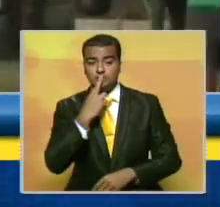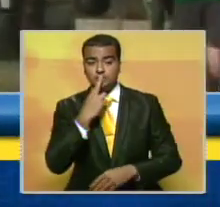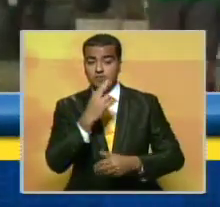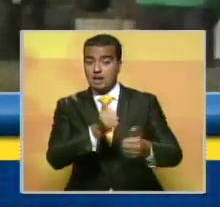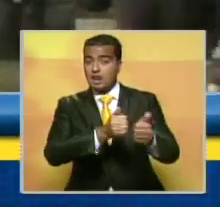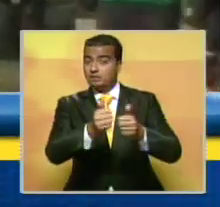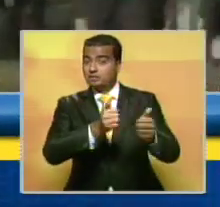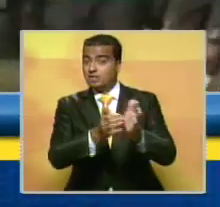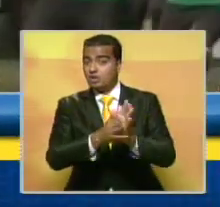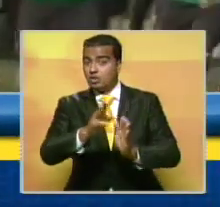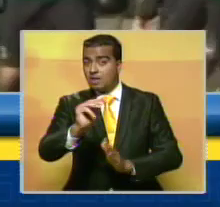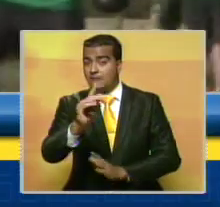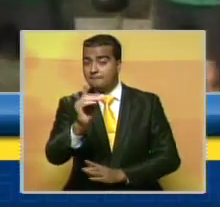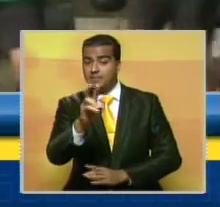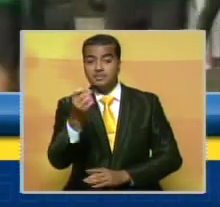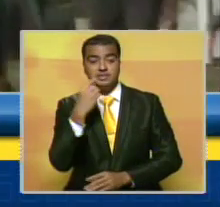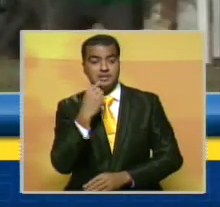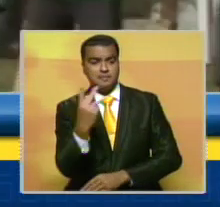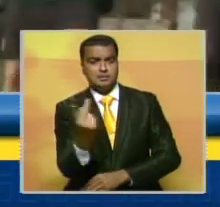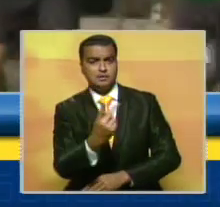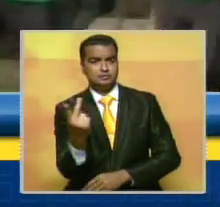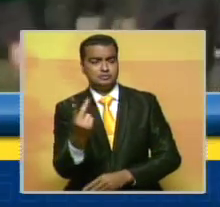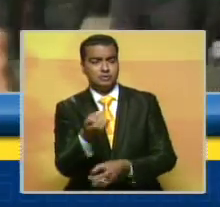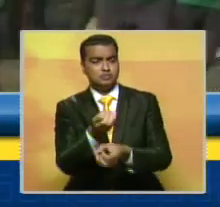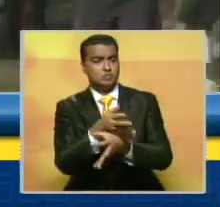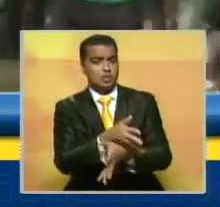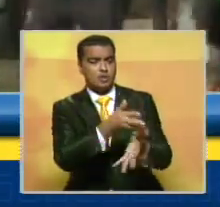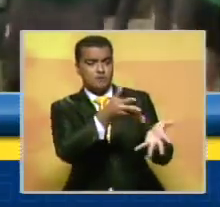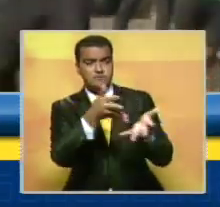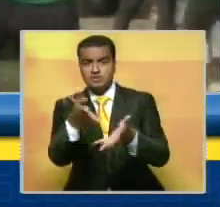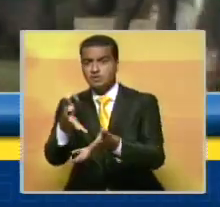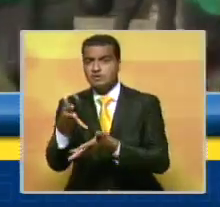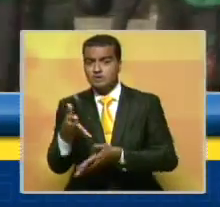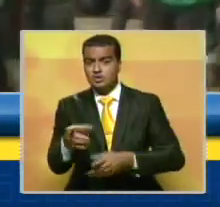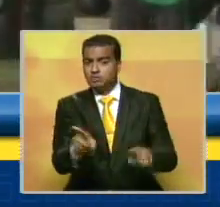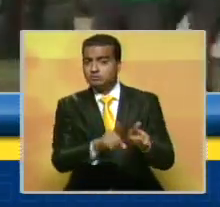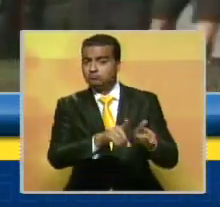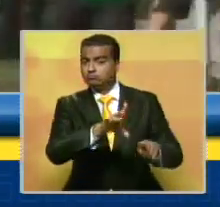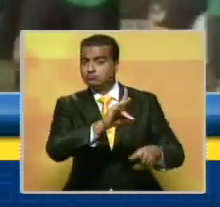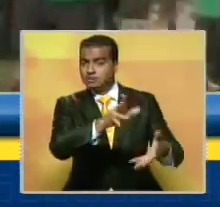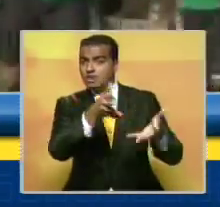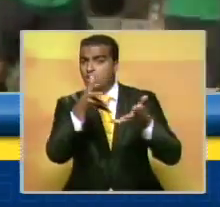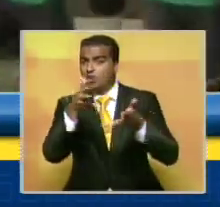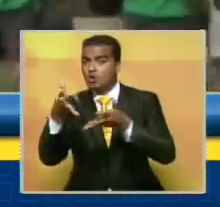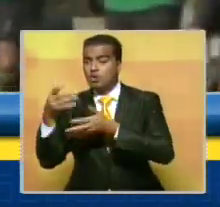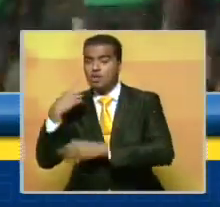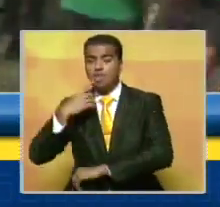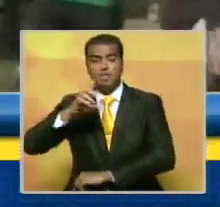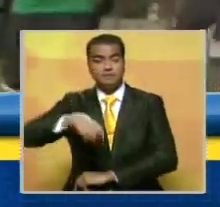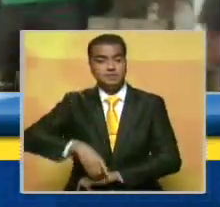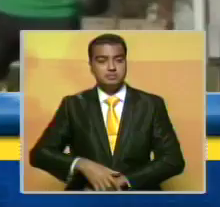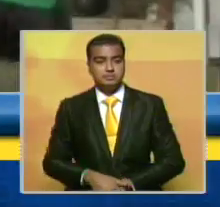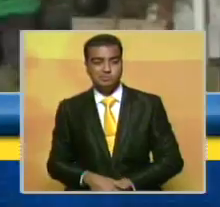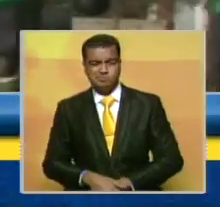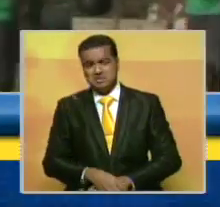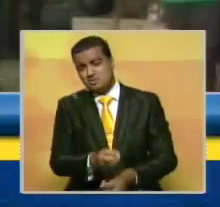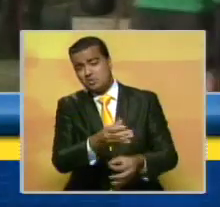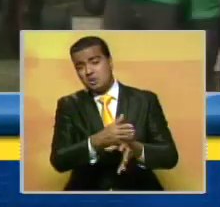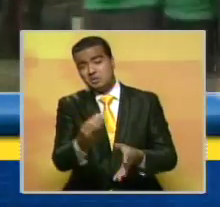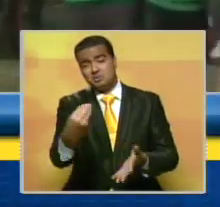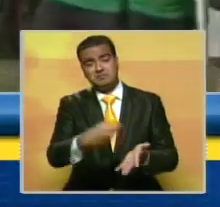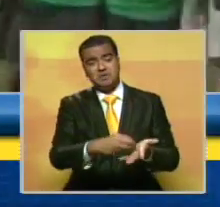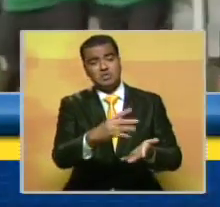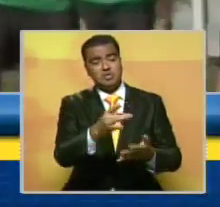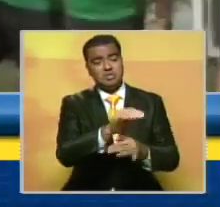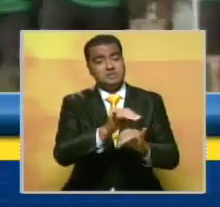promete será un gran duelo. Los lombardos llegan a esta instancia con la historia en Champions a su favor, con 7 coronas continentales ante un cuadro colchonero que regresa a